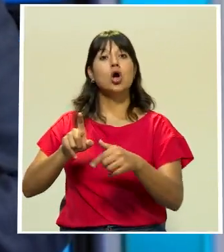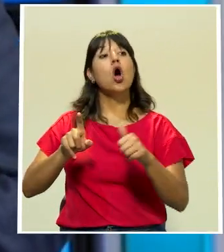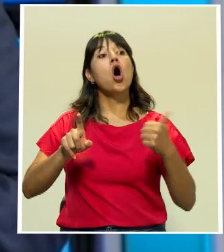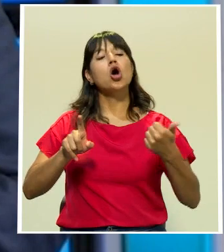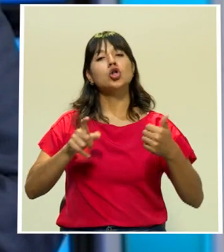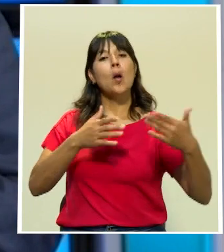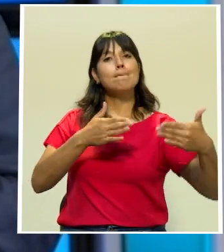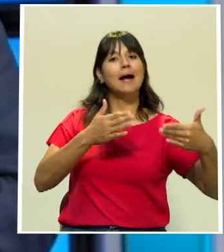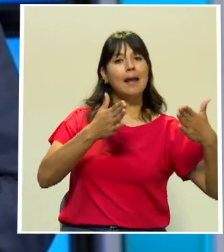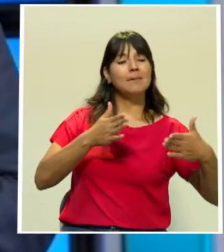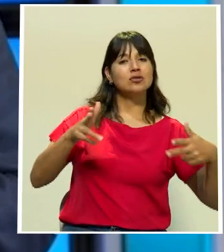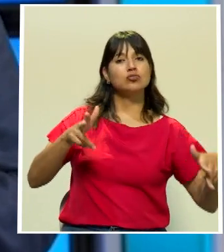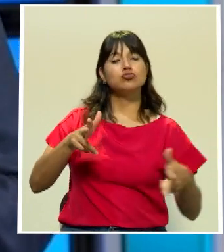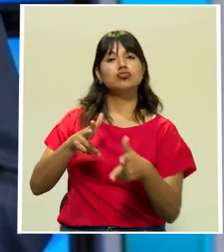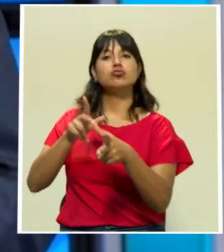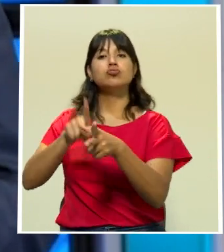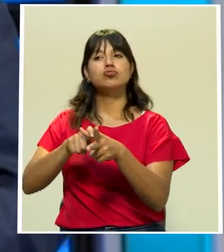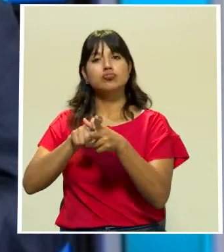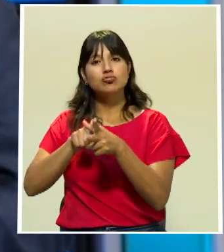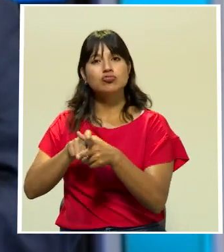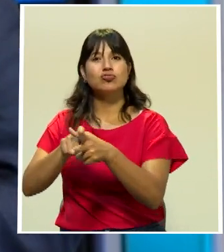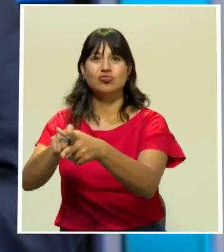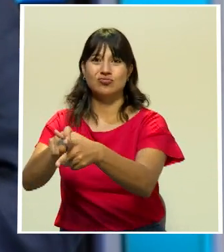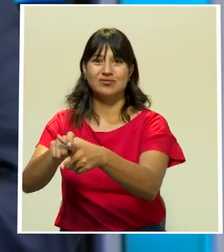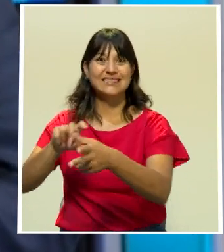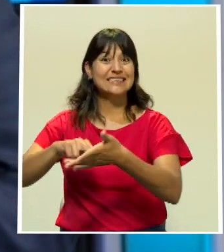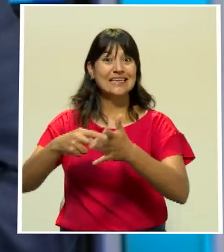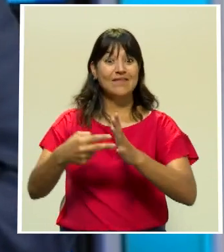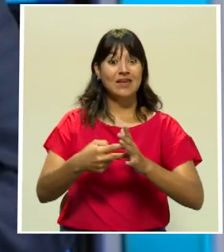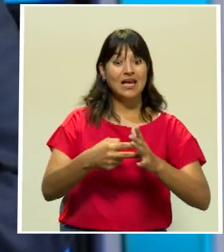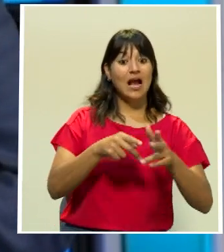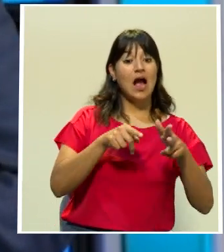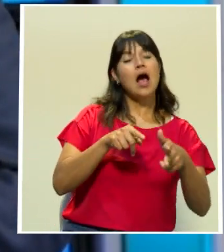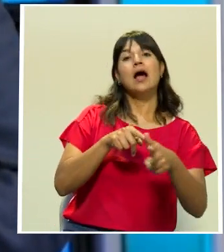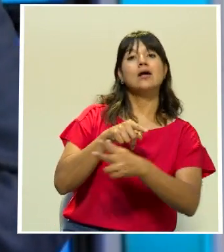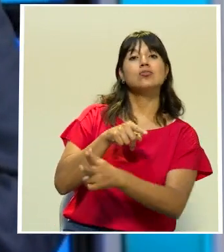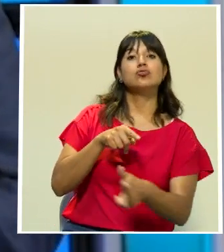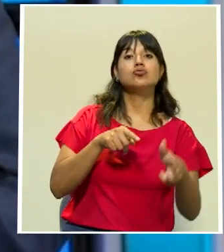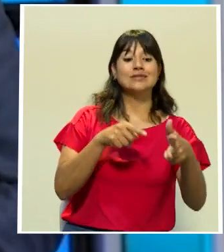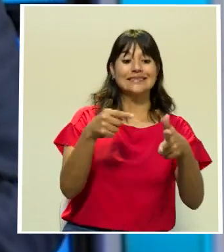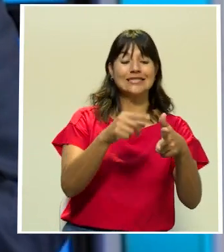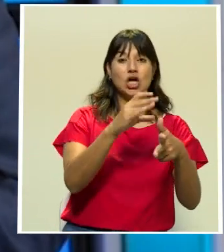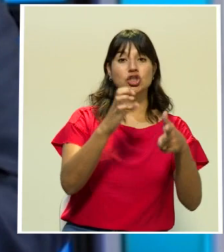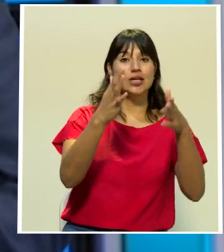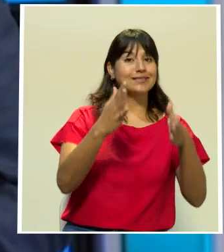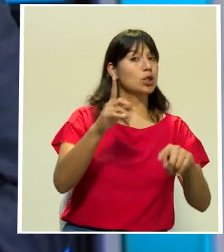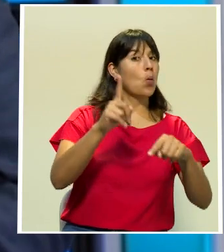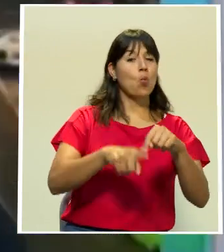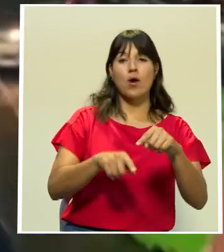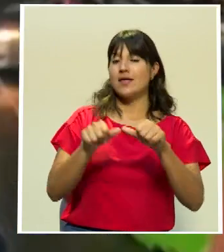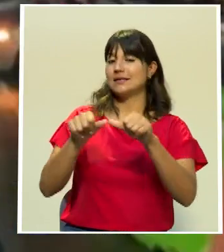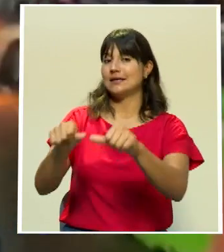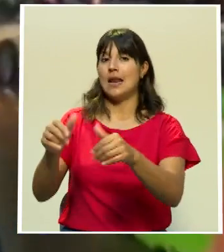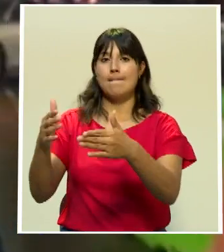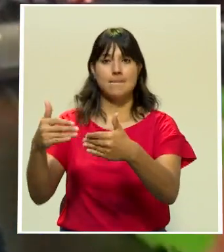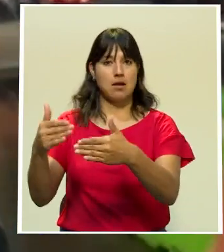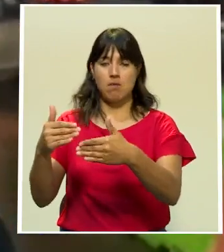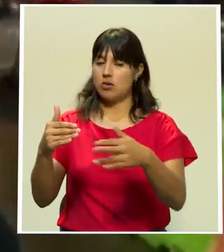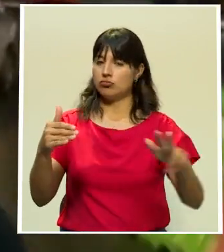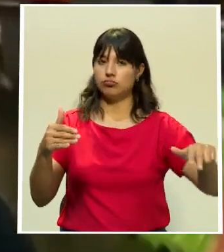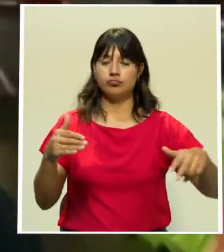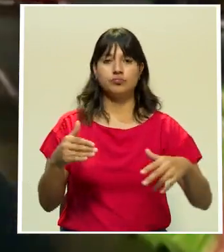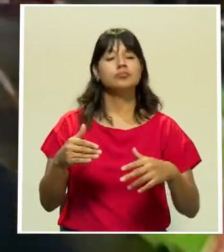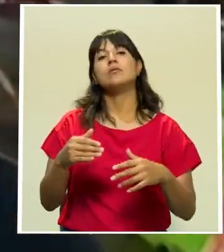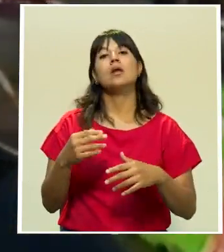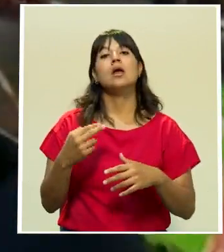en la frontera solo ha afectado el transporte de carga y no el movimiento comercial y de tránsito en la zona. Se hizo la huelga anterior,